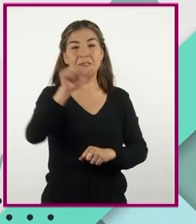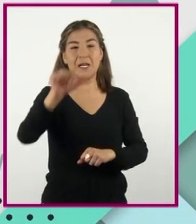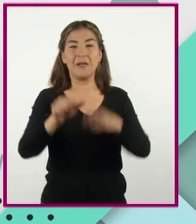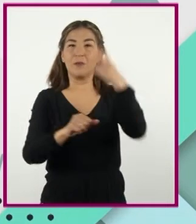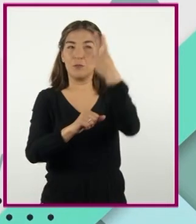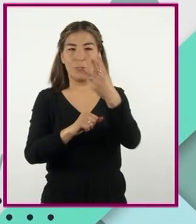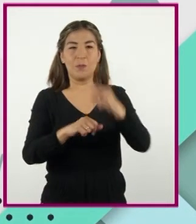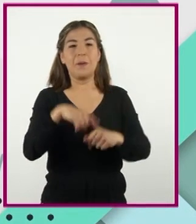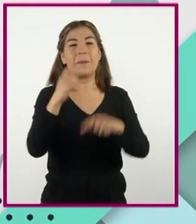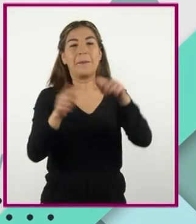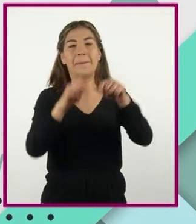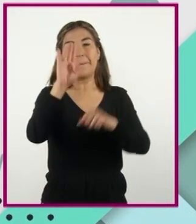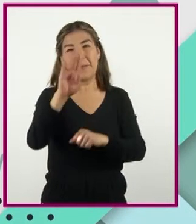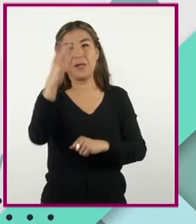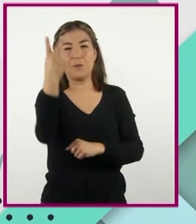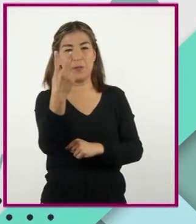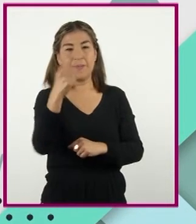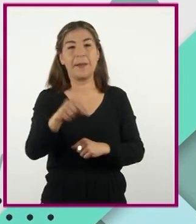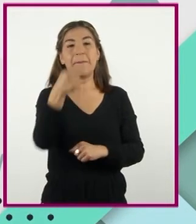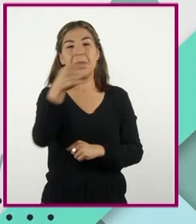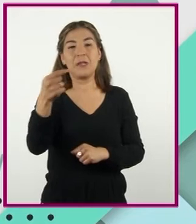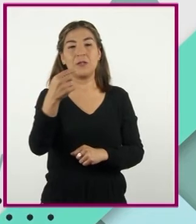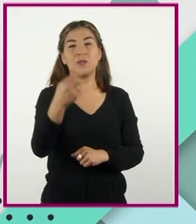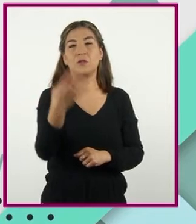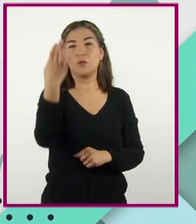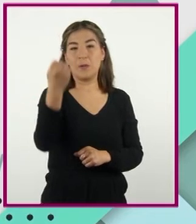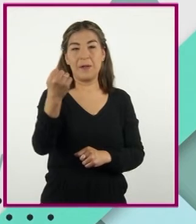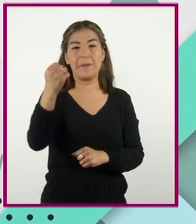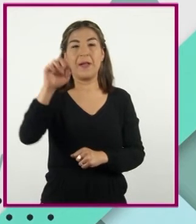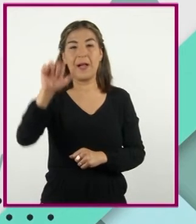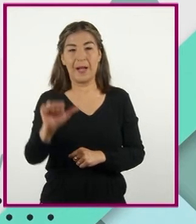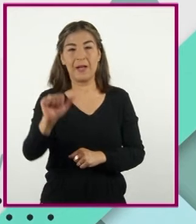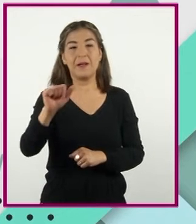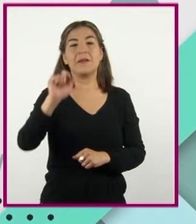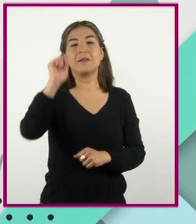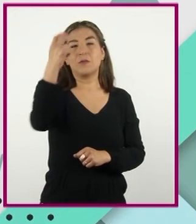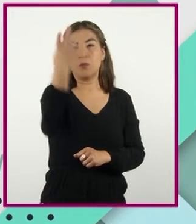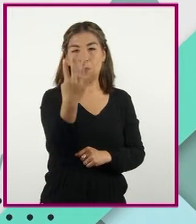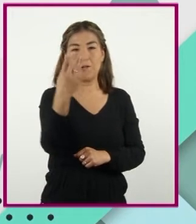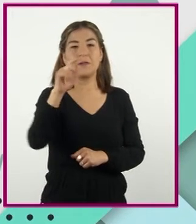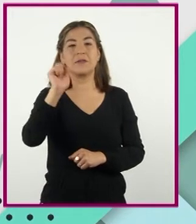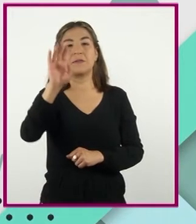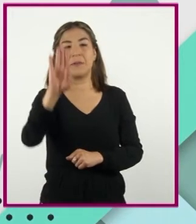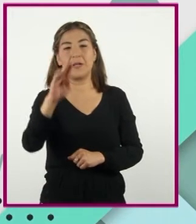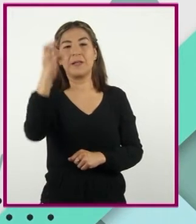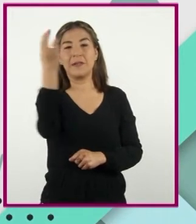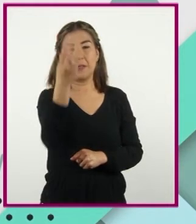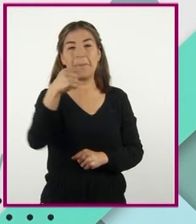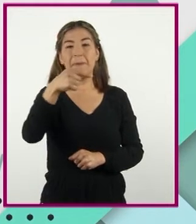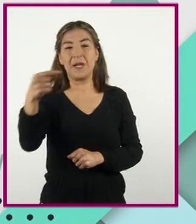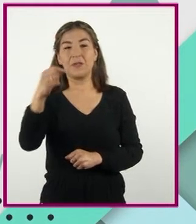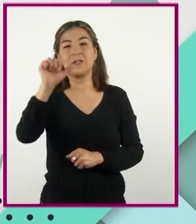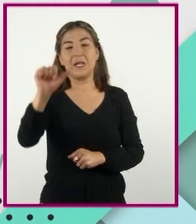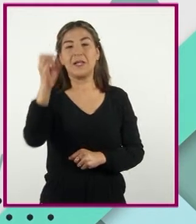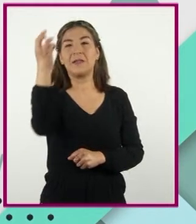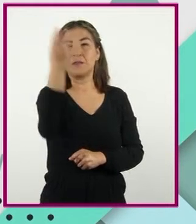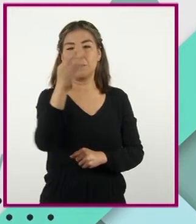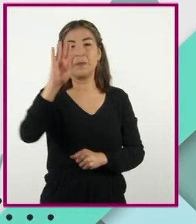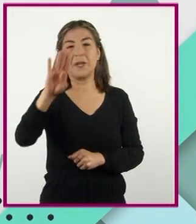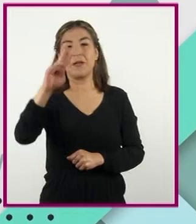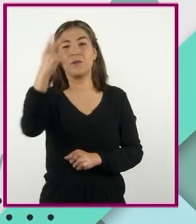al cubo b al cuadrado menos 9a a la cuarta b al cubo menos a al cubo b al